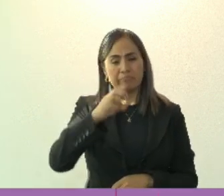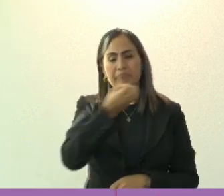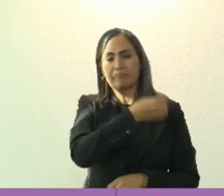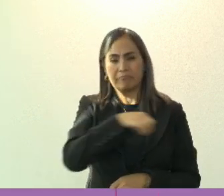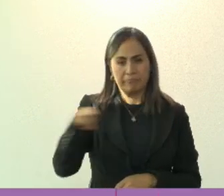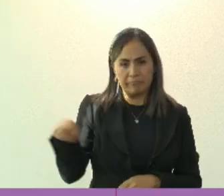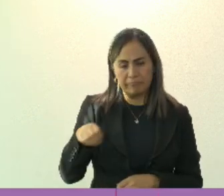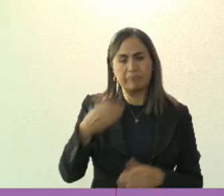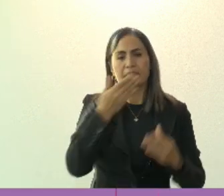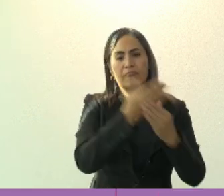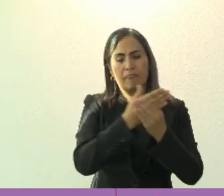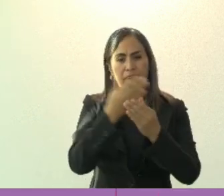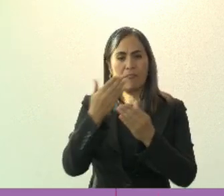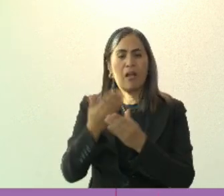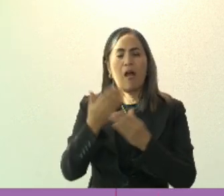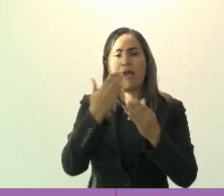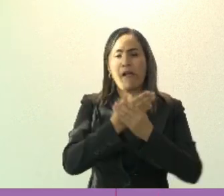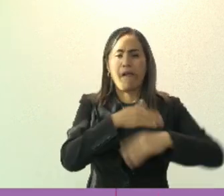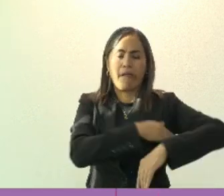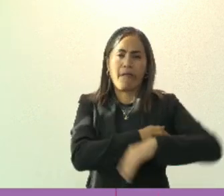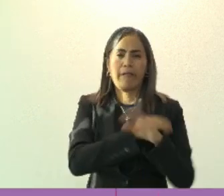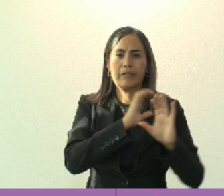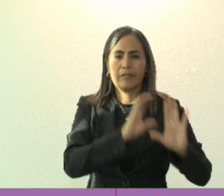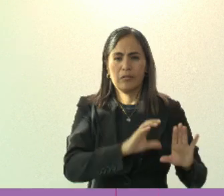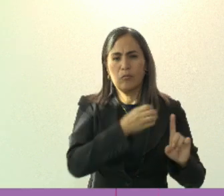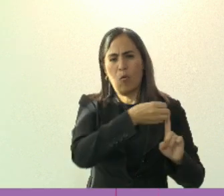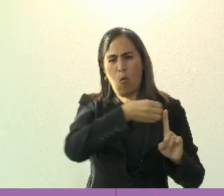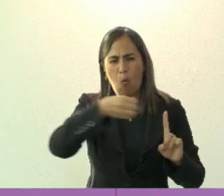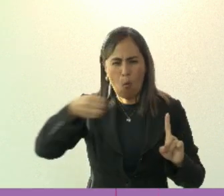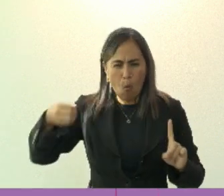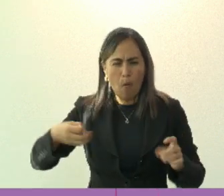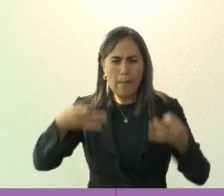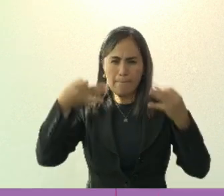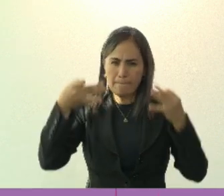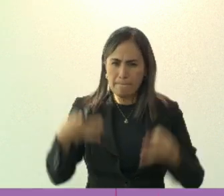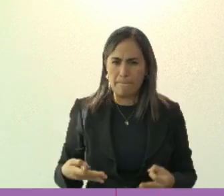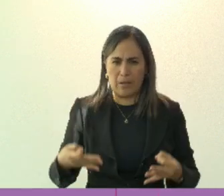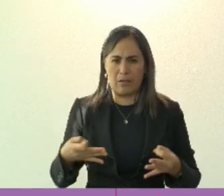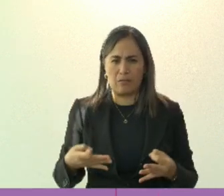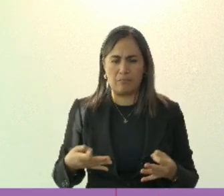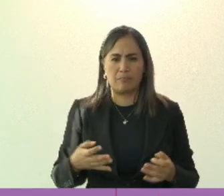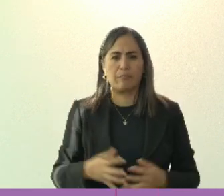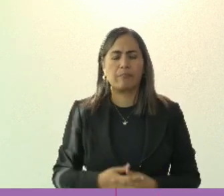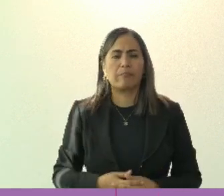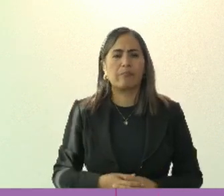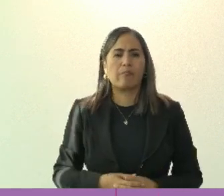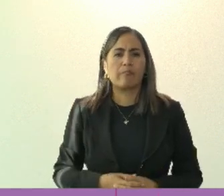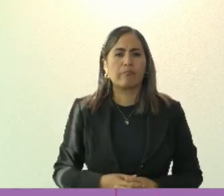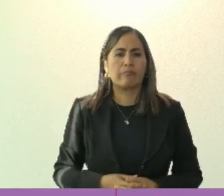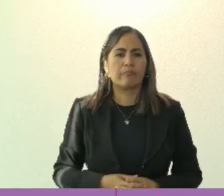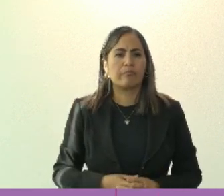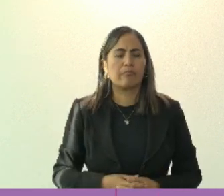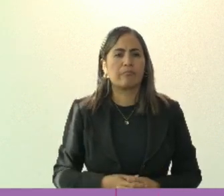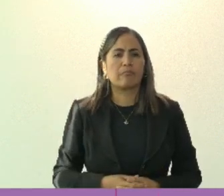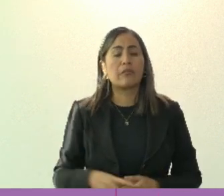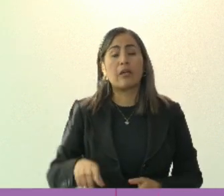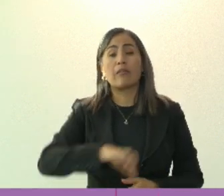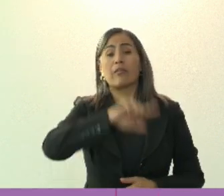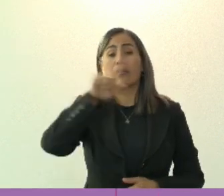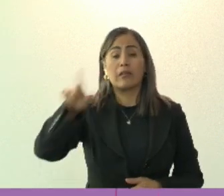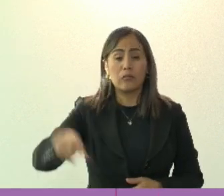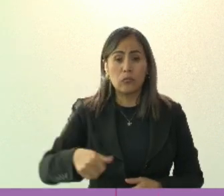tener los archivos bien organizados para que podamos brindar la información